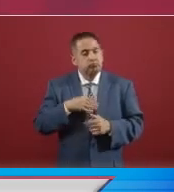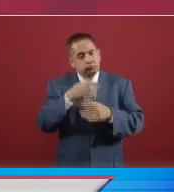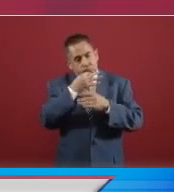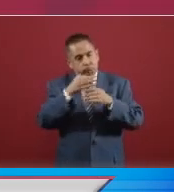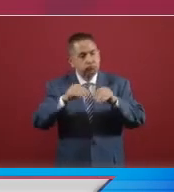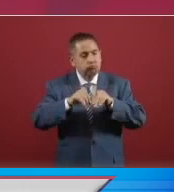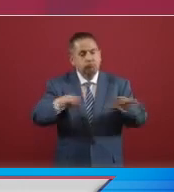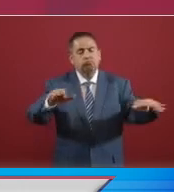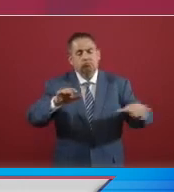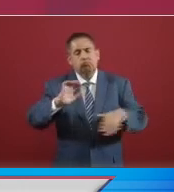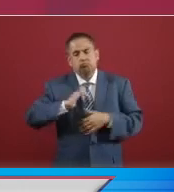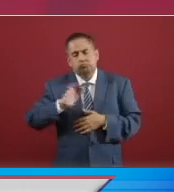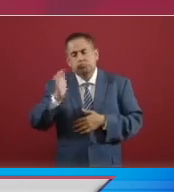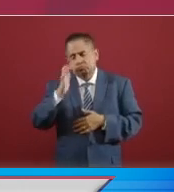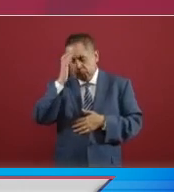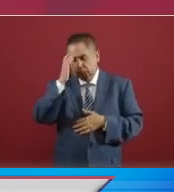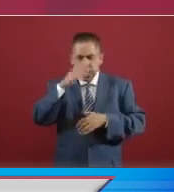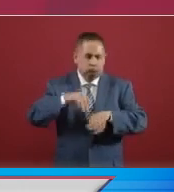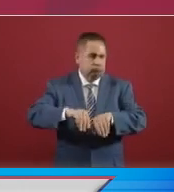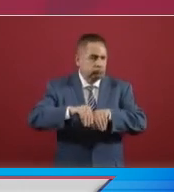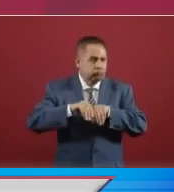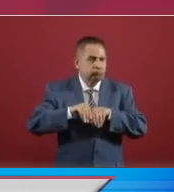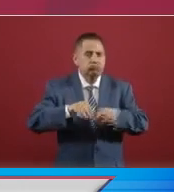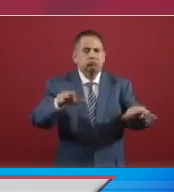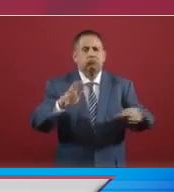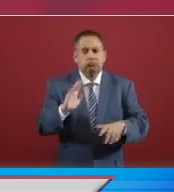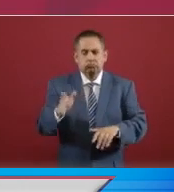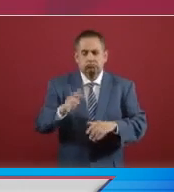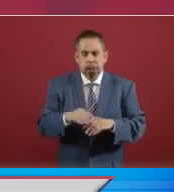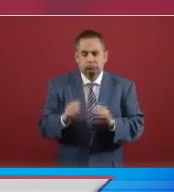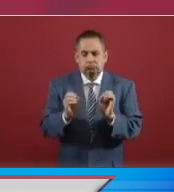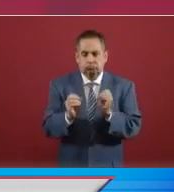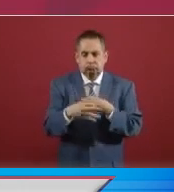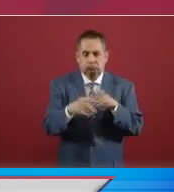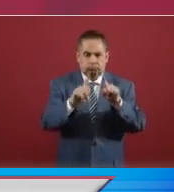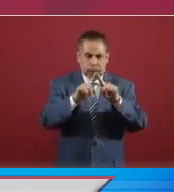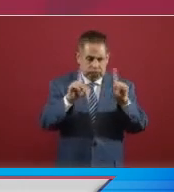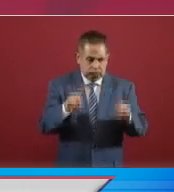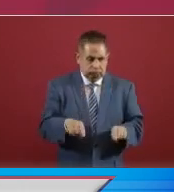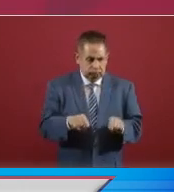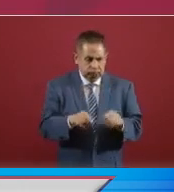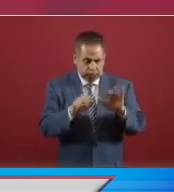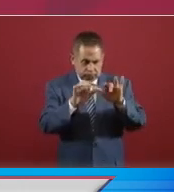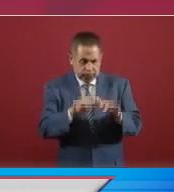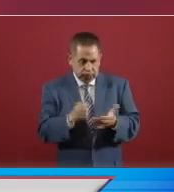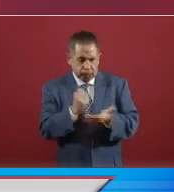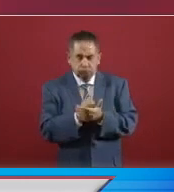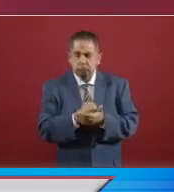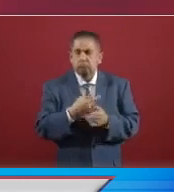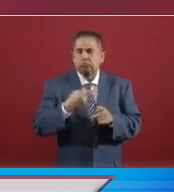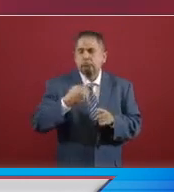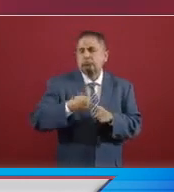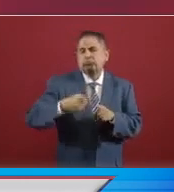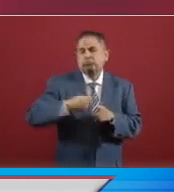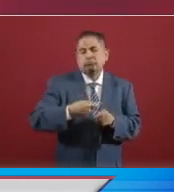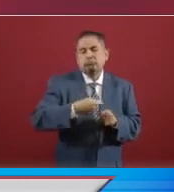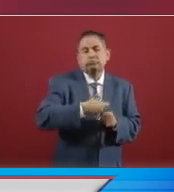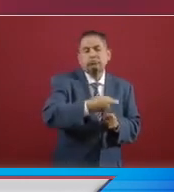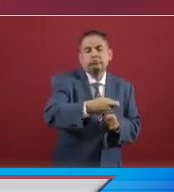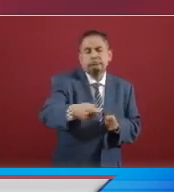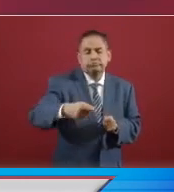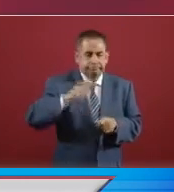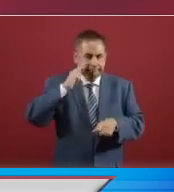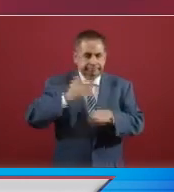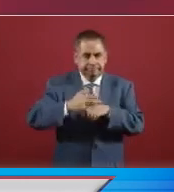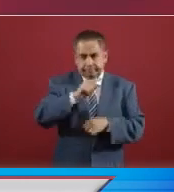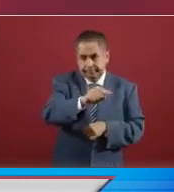Para las nuevas licitaciones envió un oficio para vetar a tres empresas que vendieron más del 60% de las medicinas y materiales de curación. El